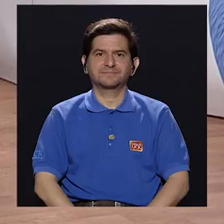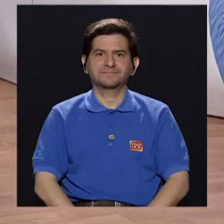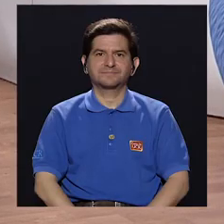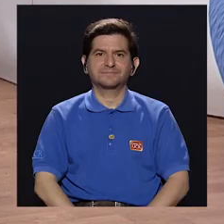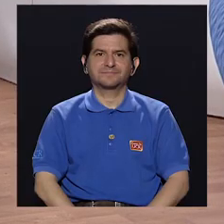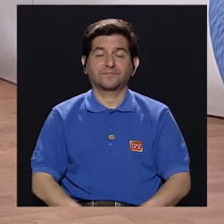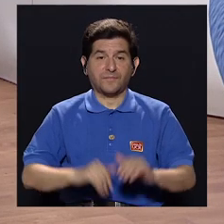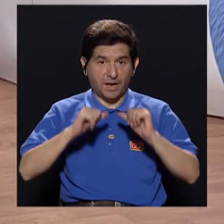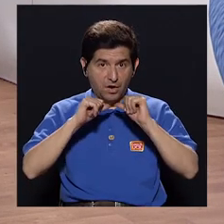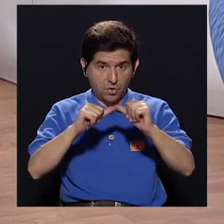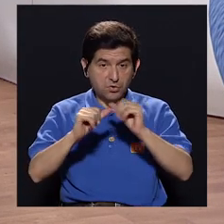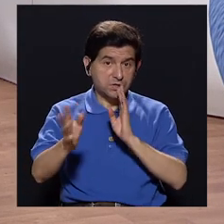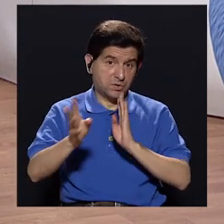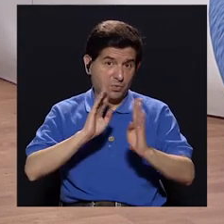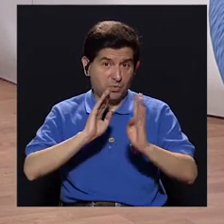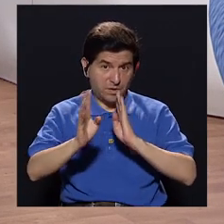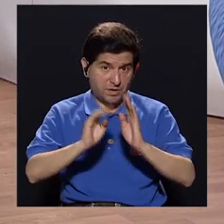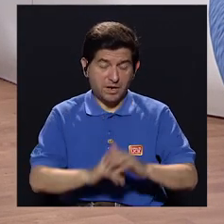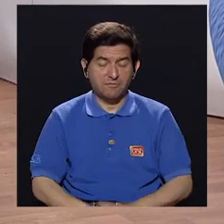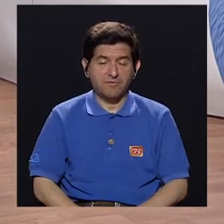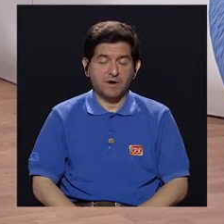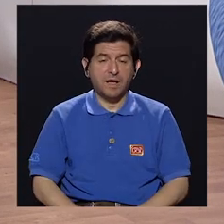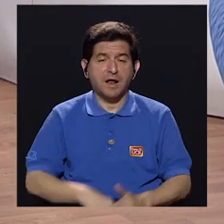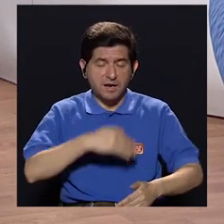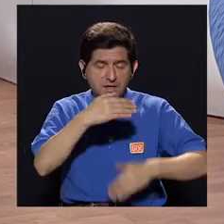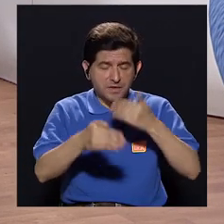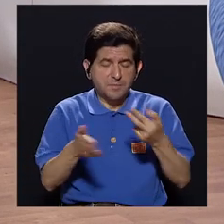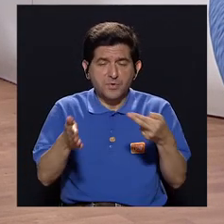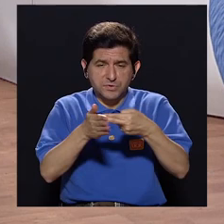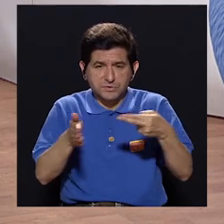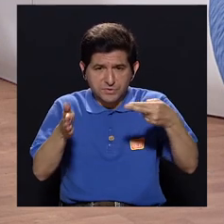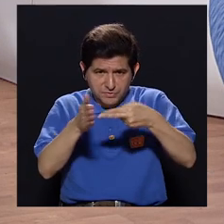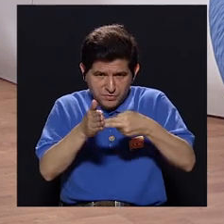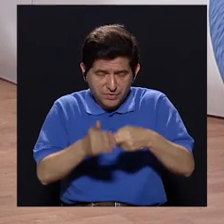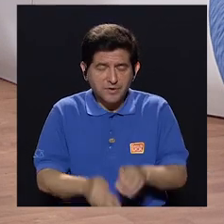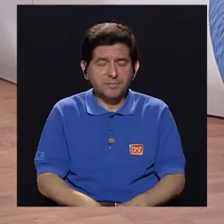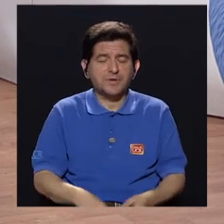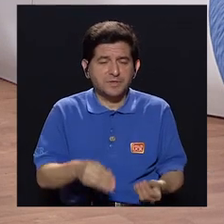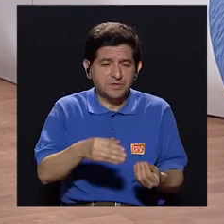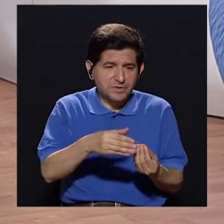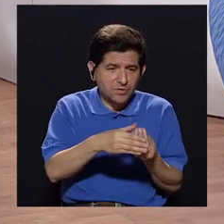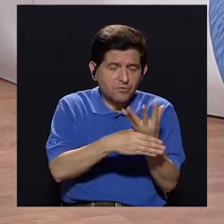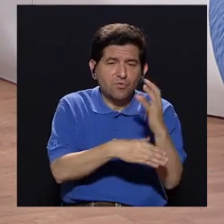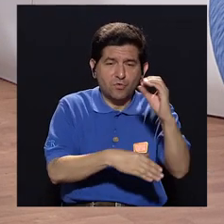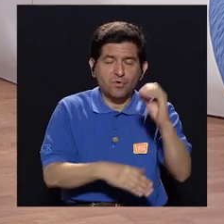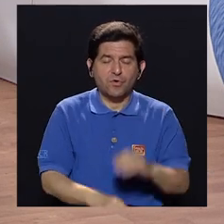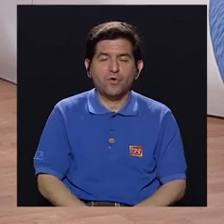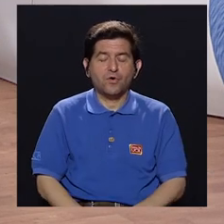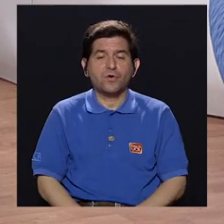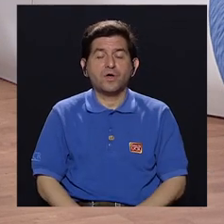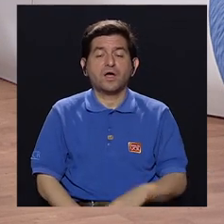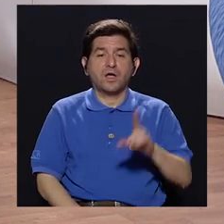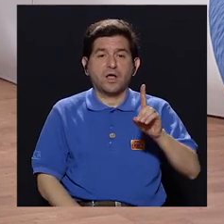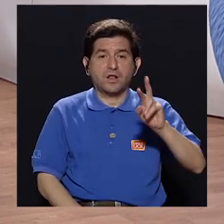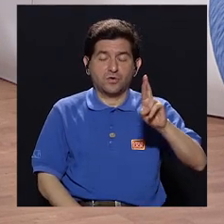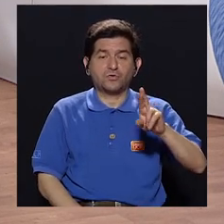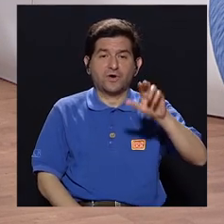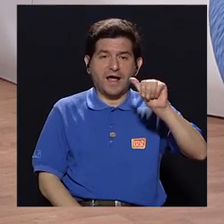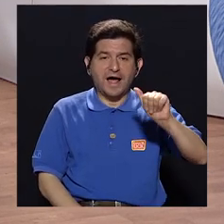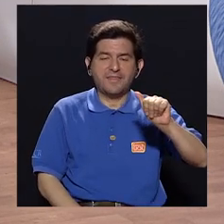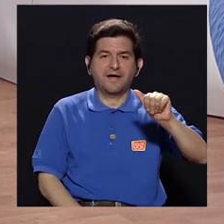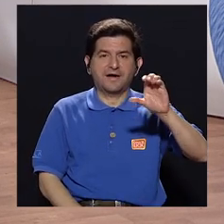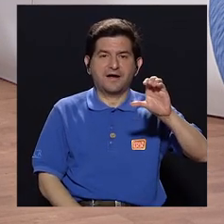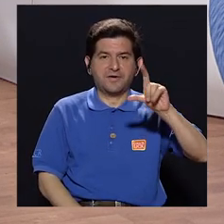regresamos continuamos conversando sobre polinización En orquídeas con el dror Adam carmans